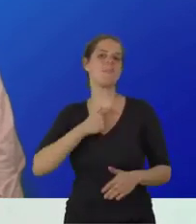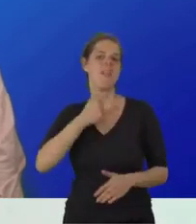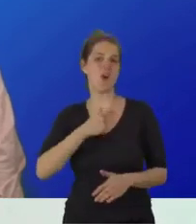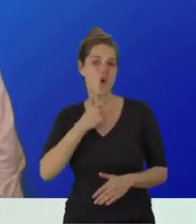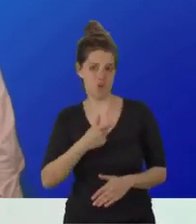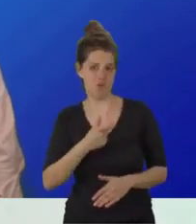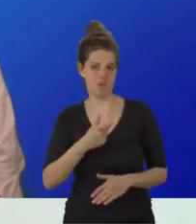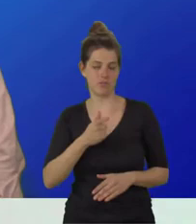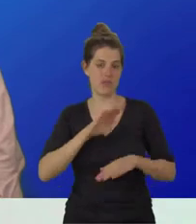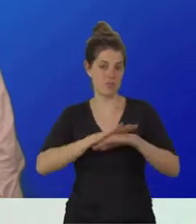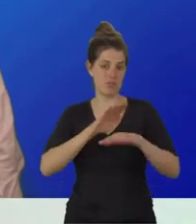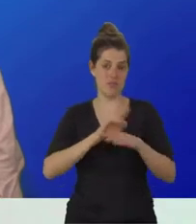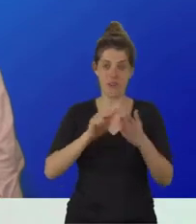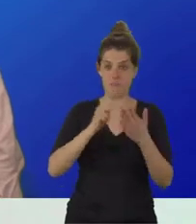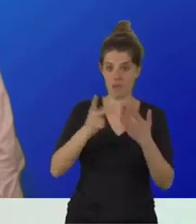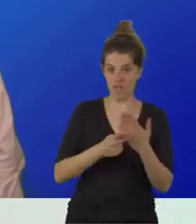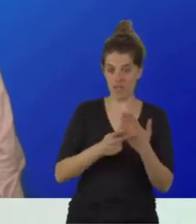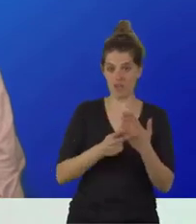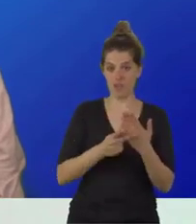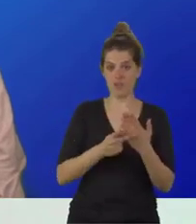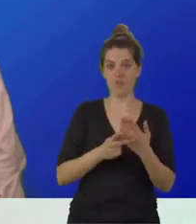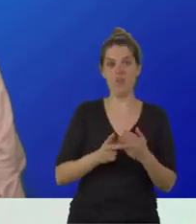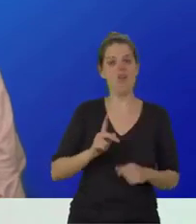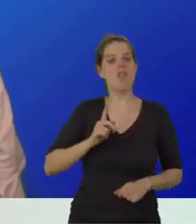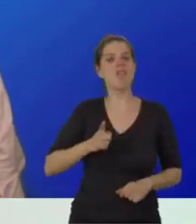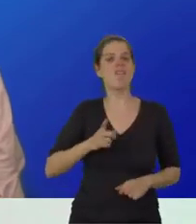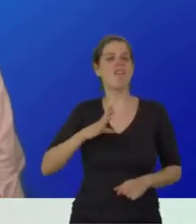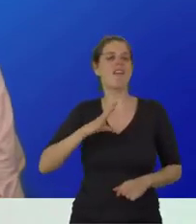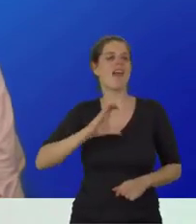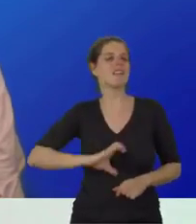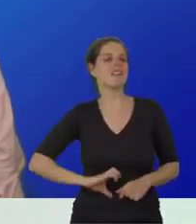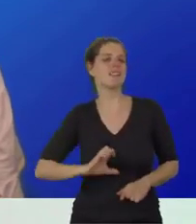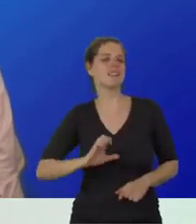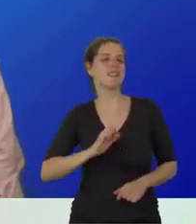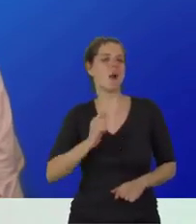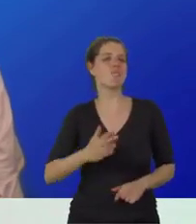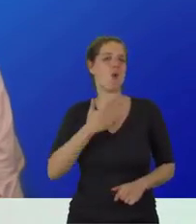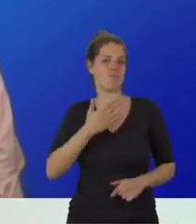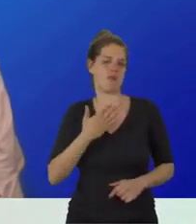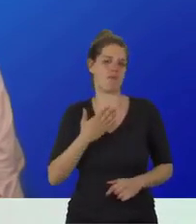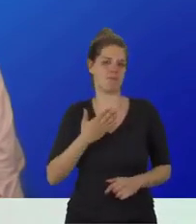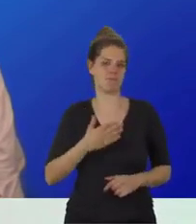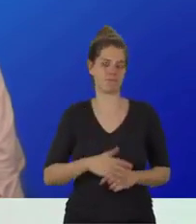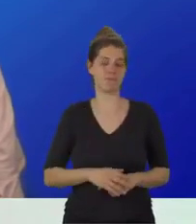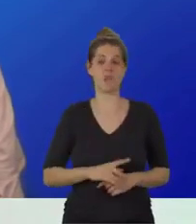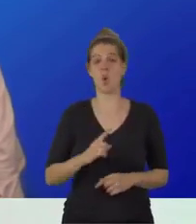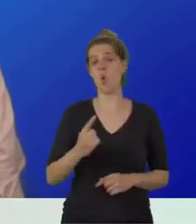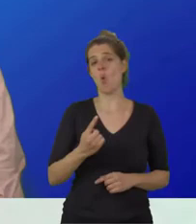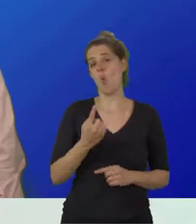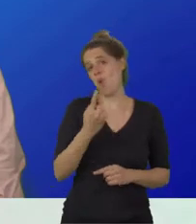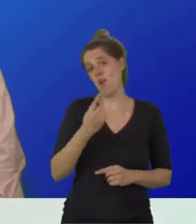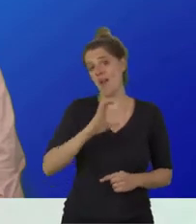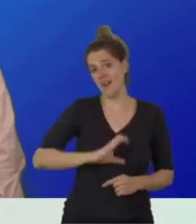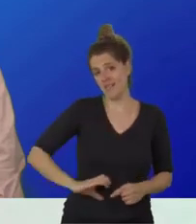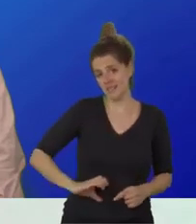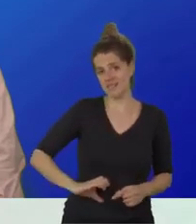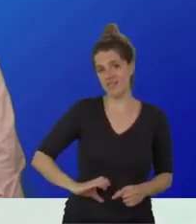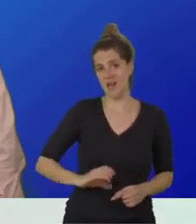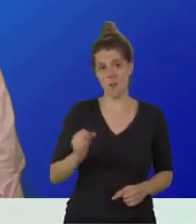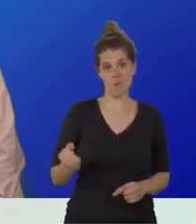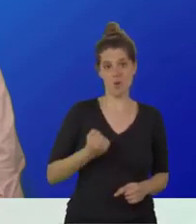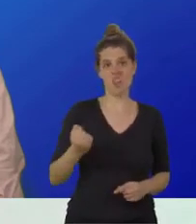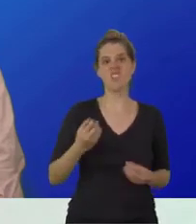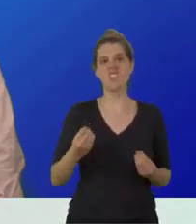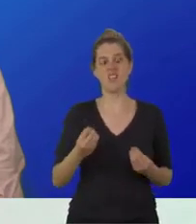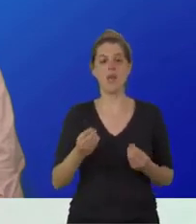esos líderes pedagógicos que están llevando a cabo un proyecto, tienen que tener determinadas características. Y una de las características